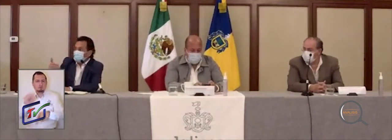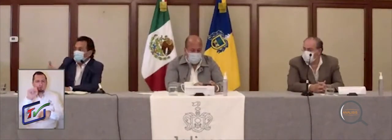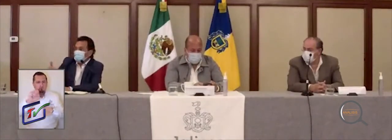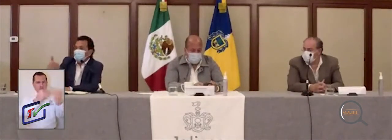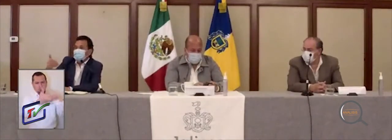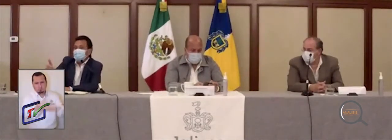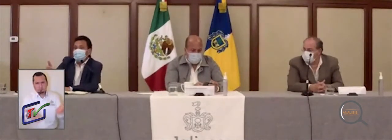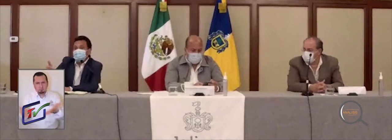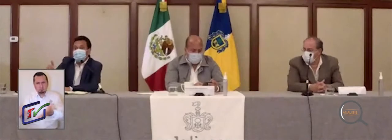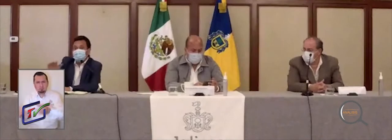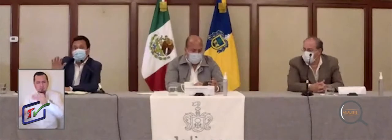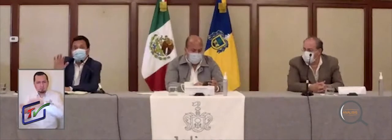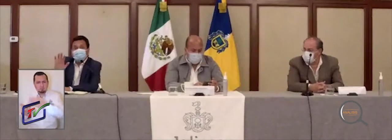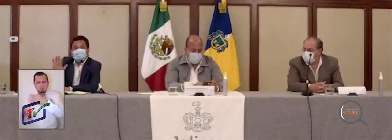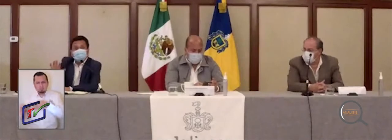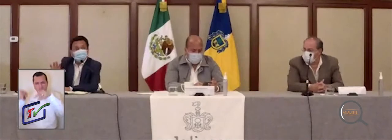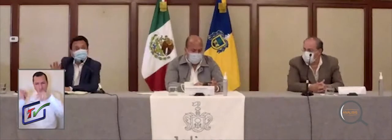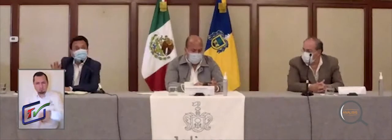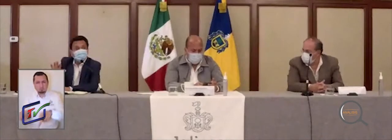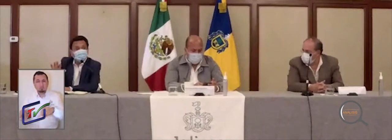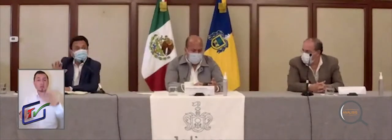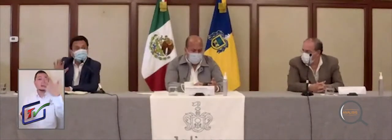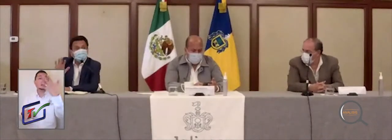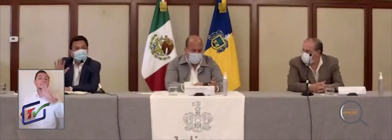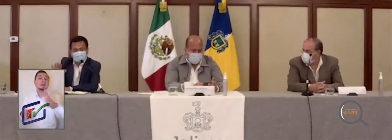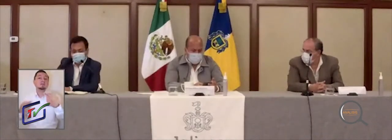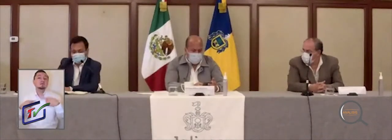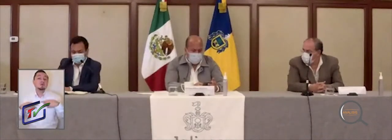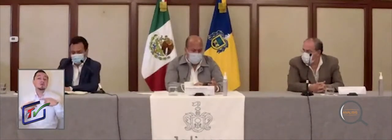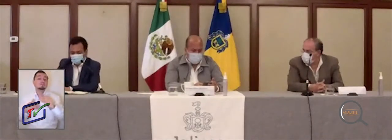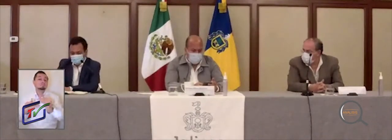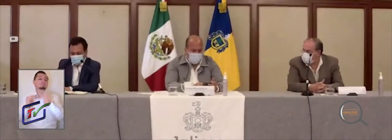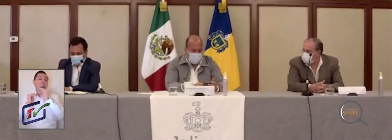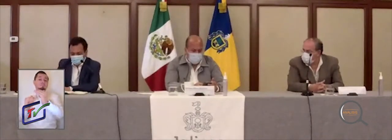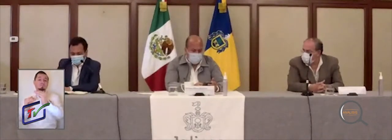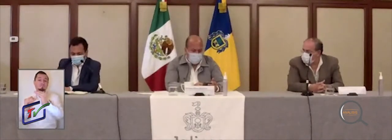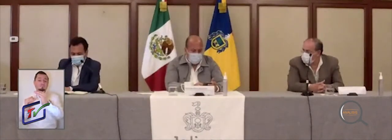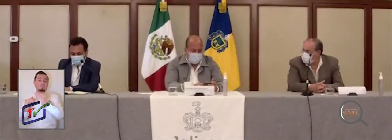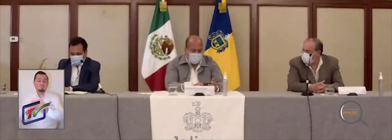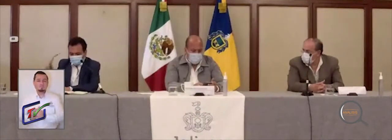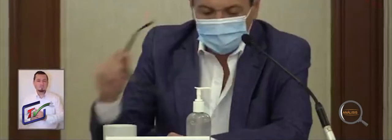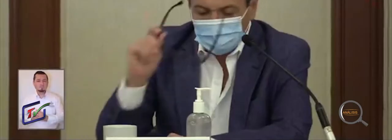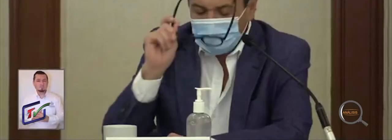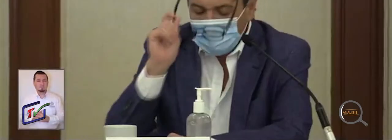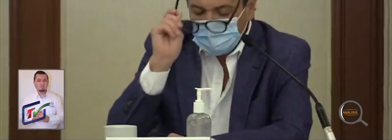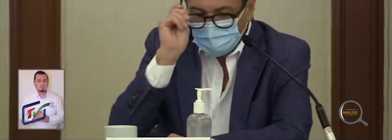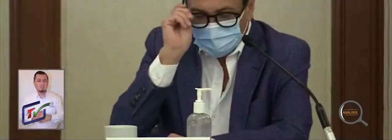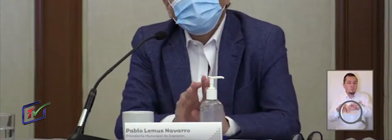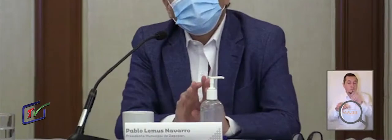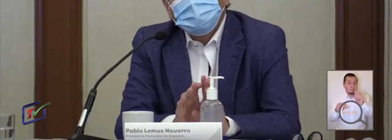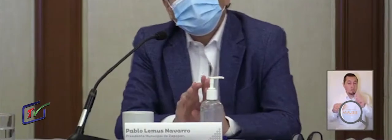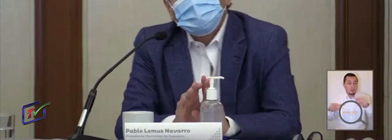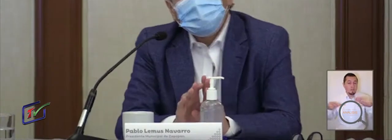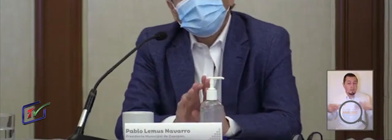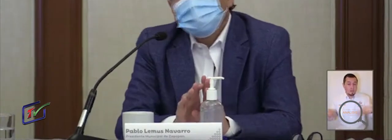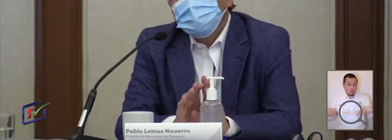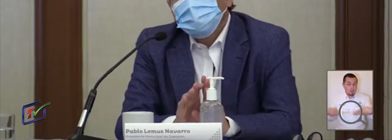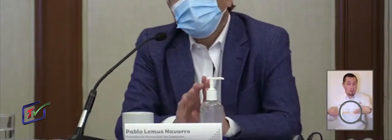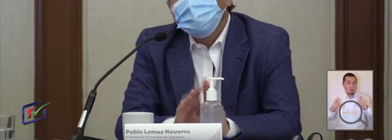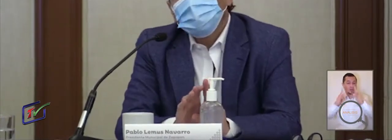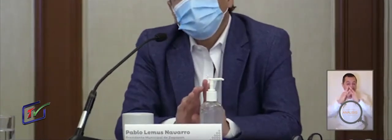algún panteón, se permitirá el ingreso para el entierro, 10 personas máximo.